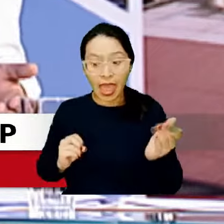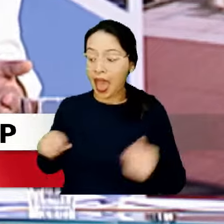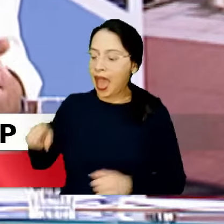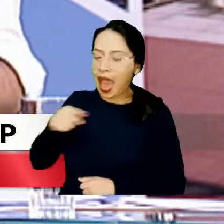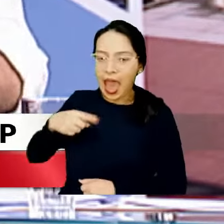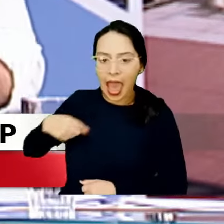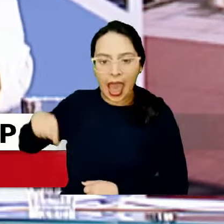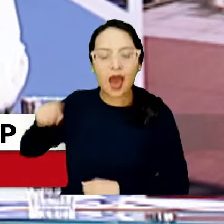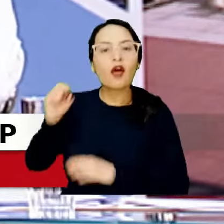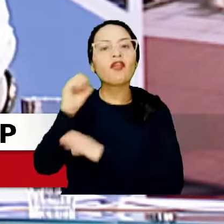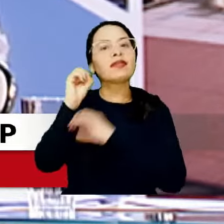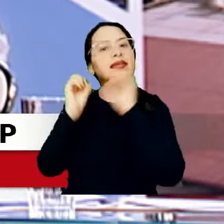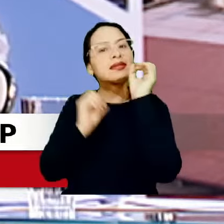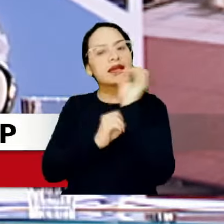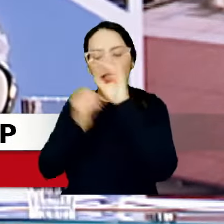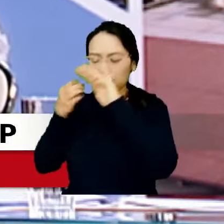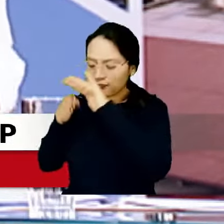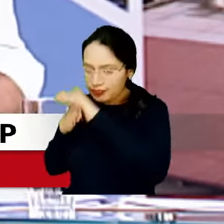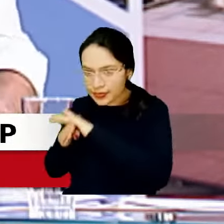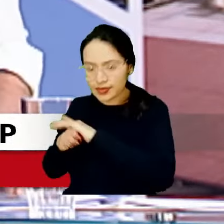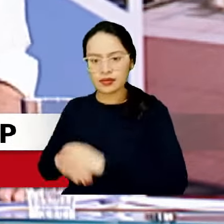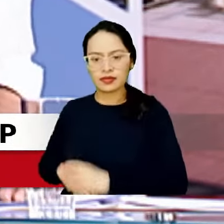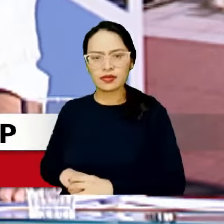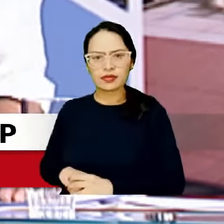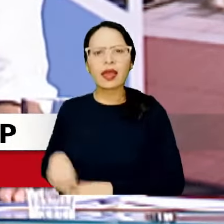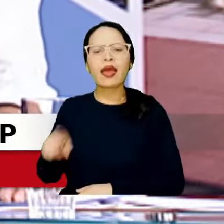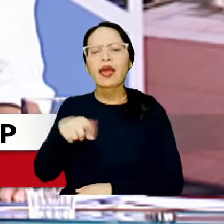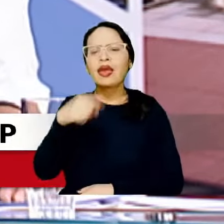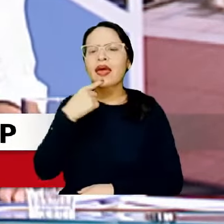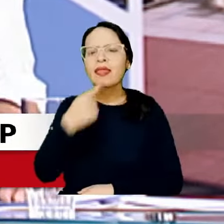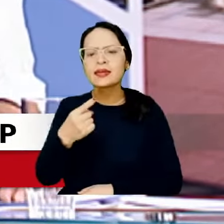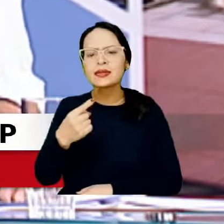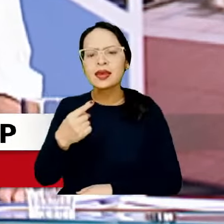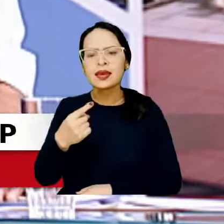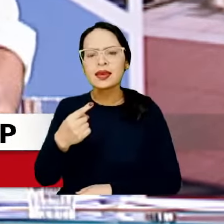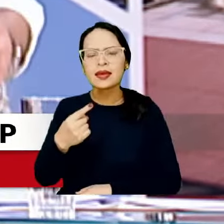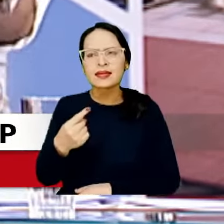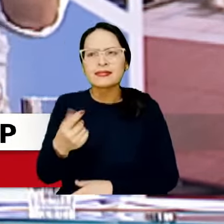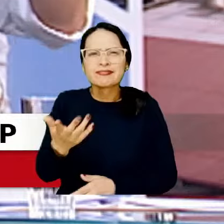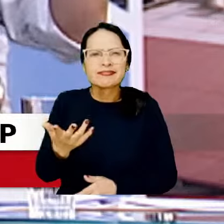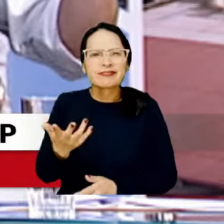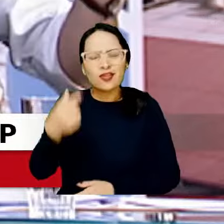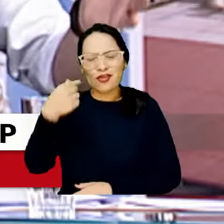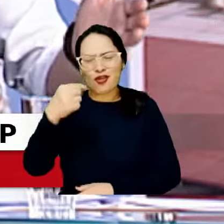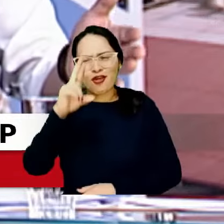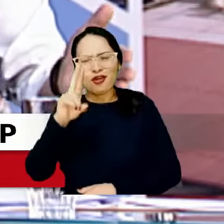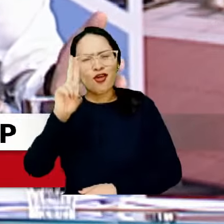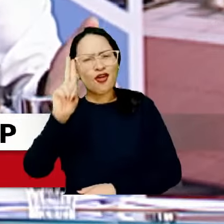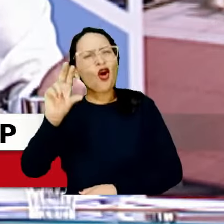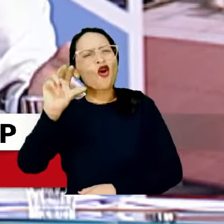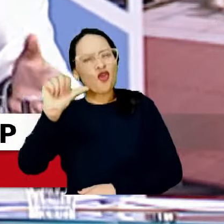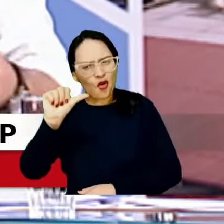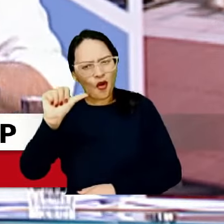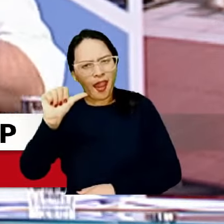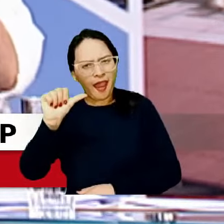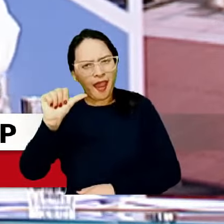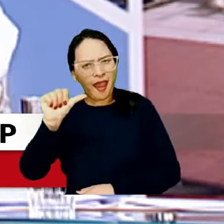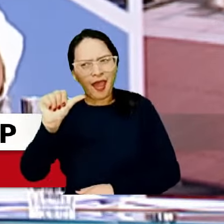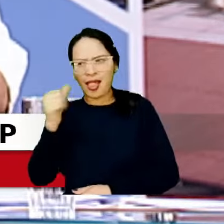pues. Entonces, claro, les invitan a hablar de grúas y terminan hablando de Seaways. Y sacan un contrato mío de hace